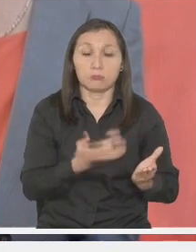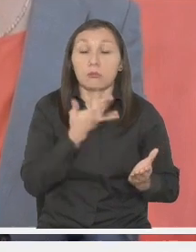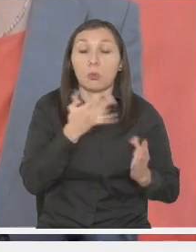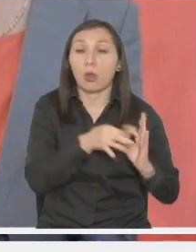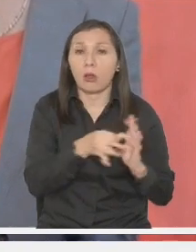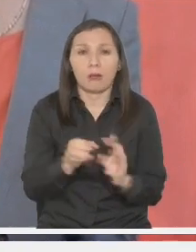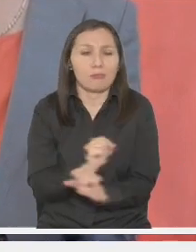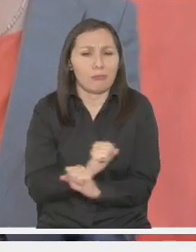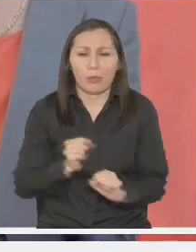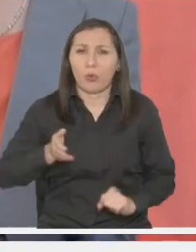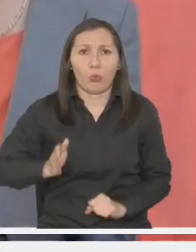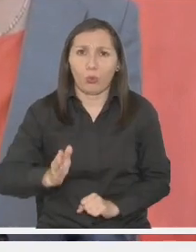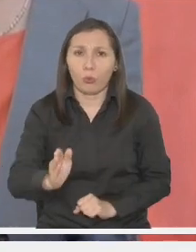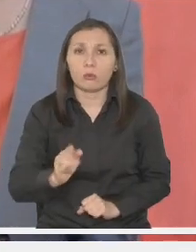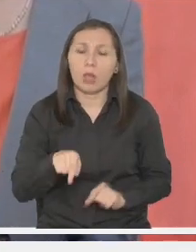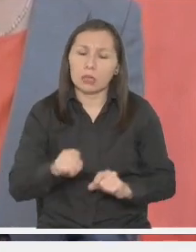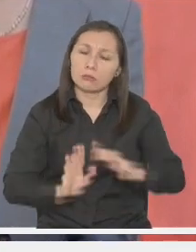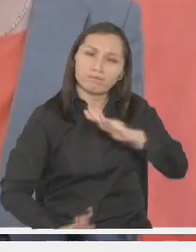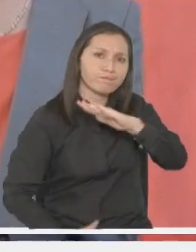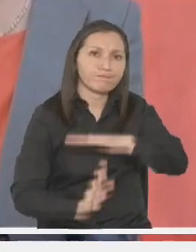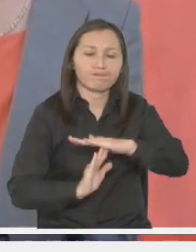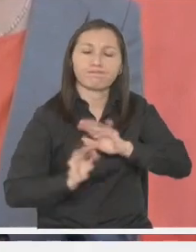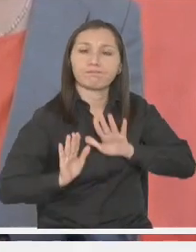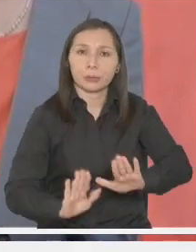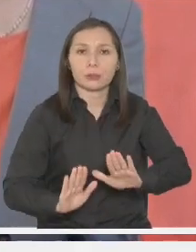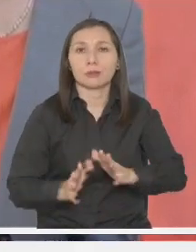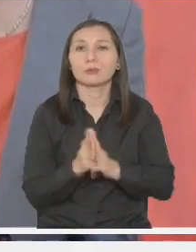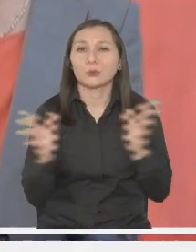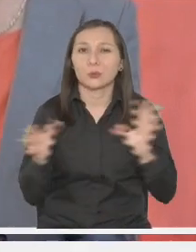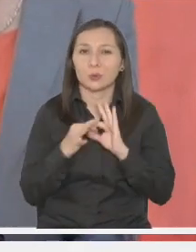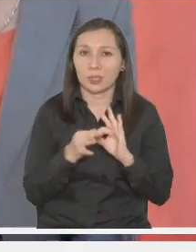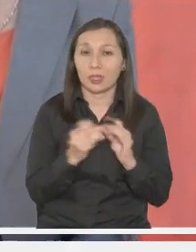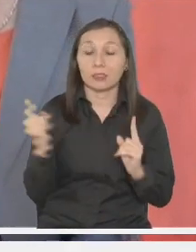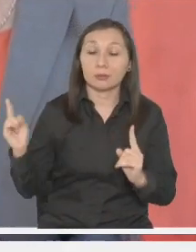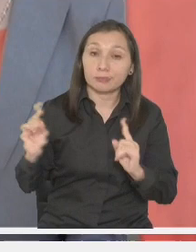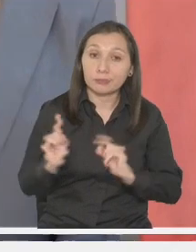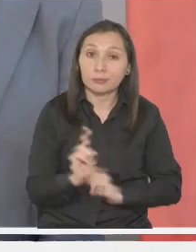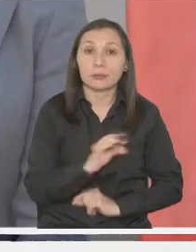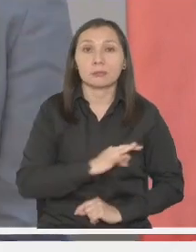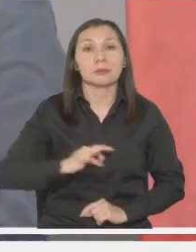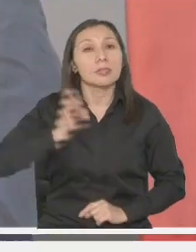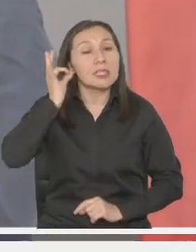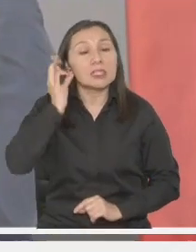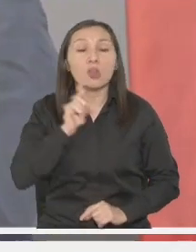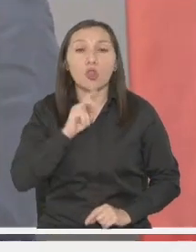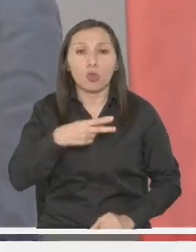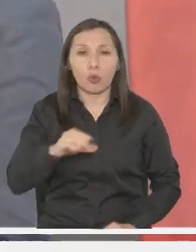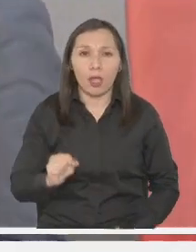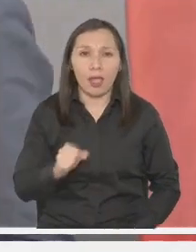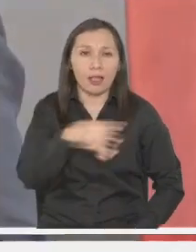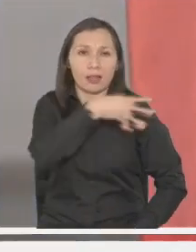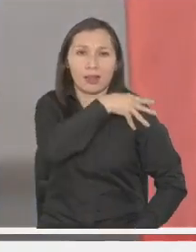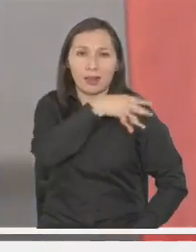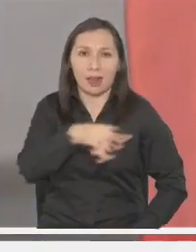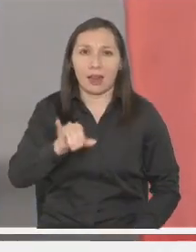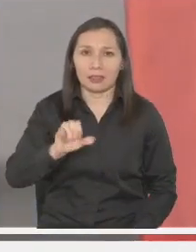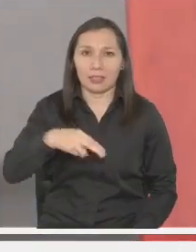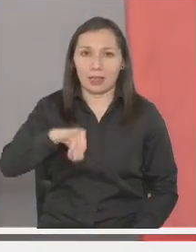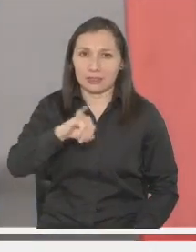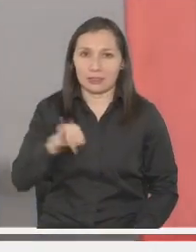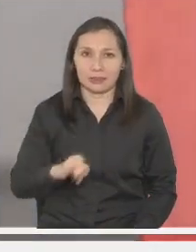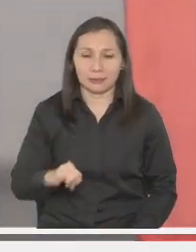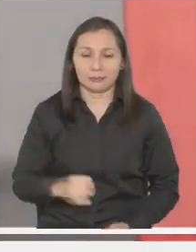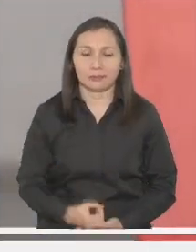Porque esto no puede seguir pasando y lo vamos a frenar. Muchísimas gracias. Dejo con ustedes a la ministra Toá y al general director de Carabineros, Ricardo Yáñez.